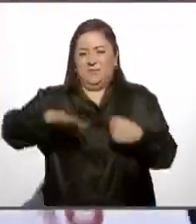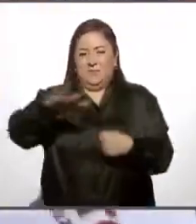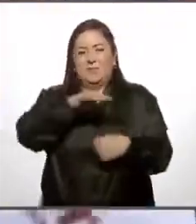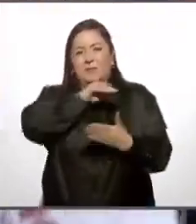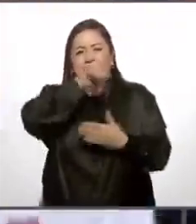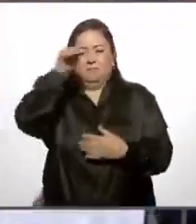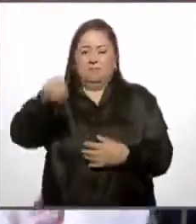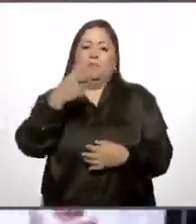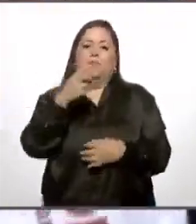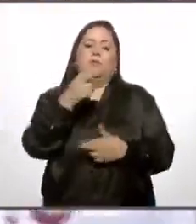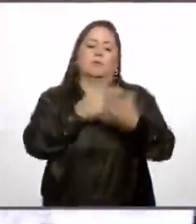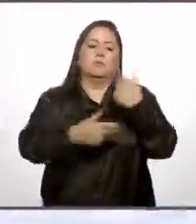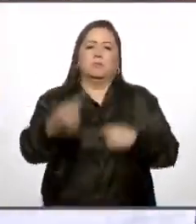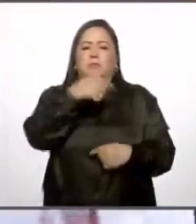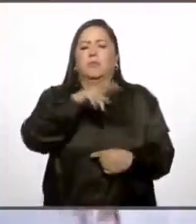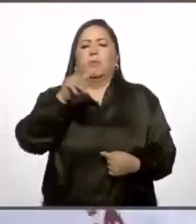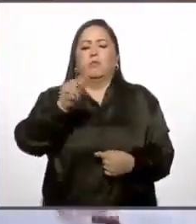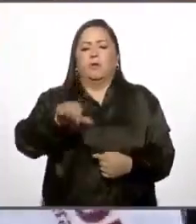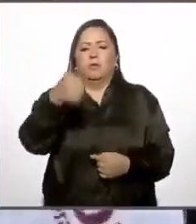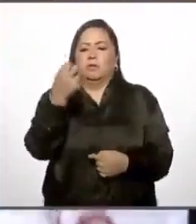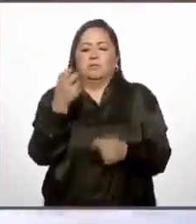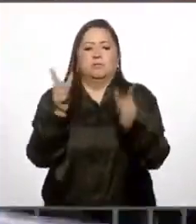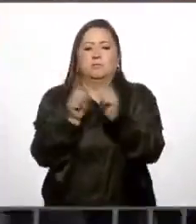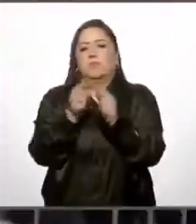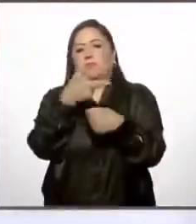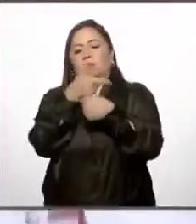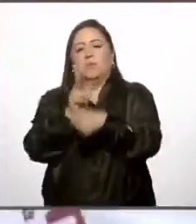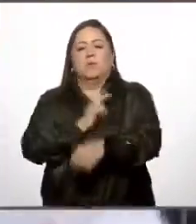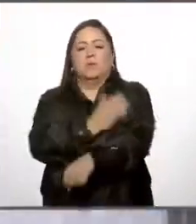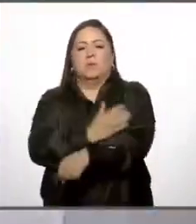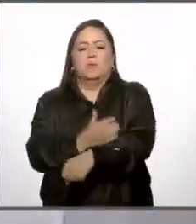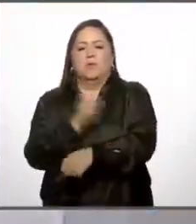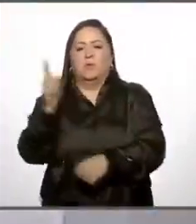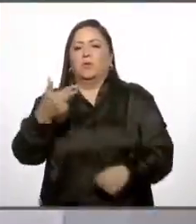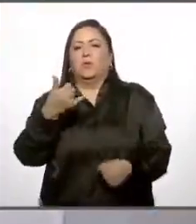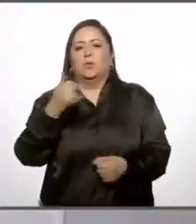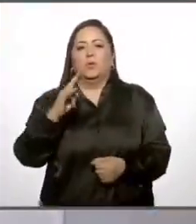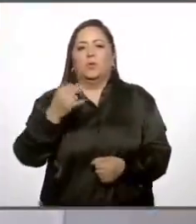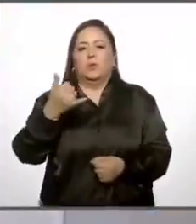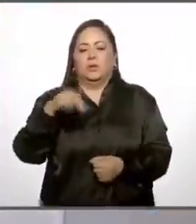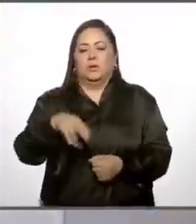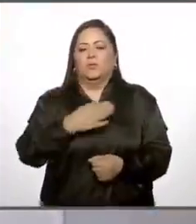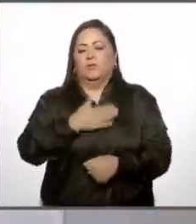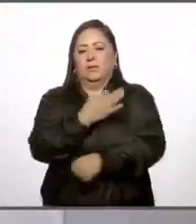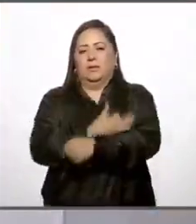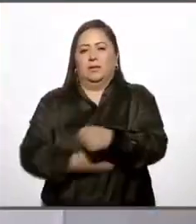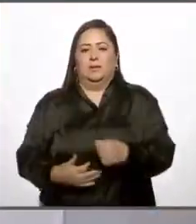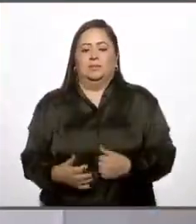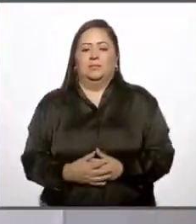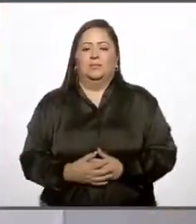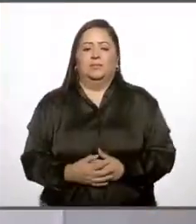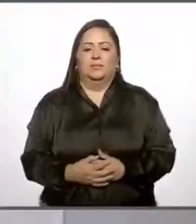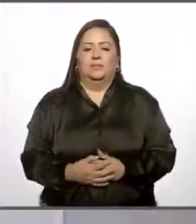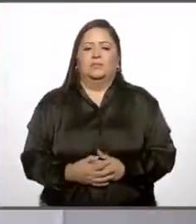lo pronto, regreso con ustedes con las imágenes de mi compañero Yujin Pasol. Buenas tardes. Gracias.